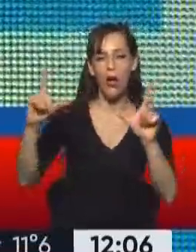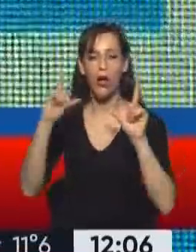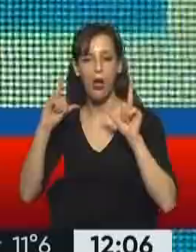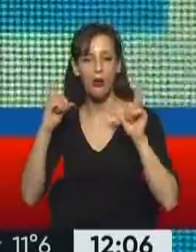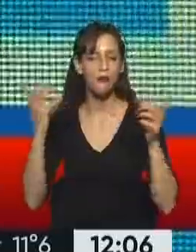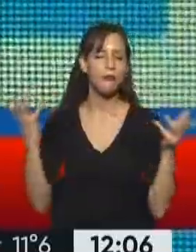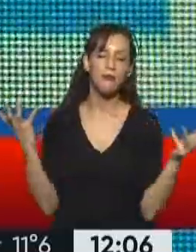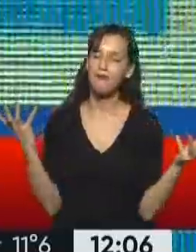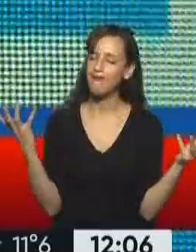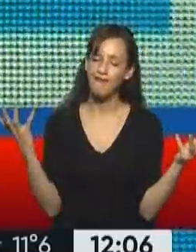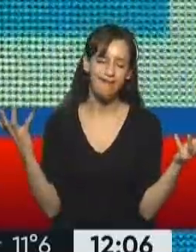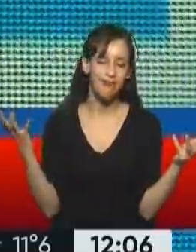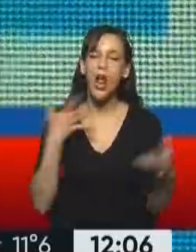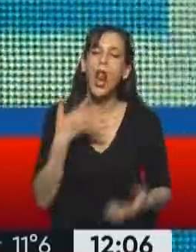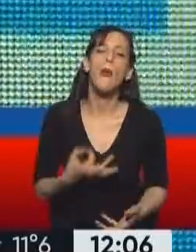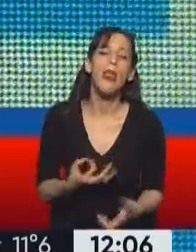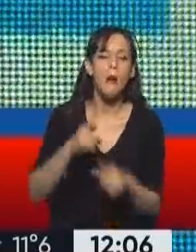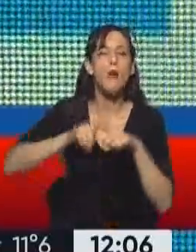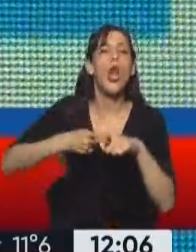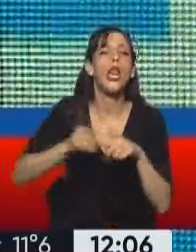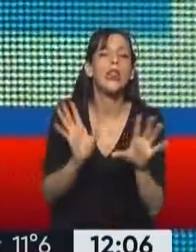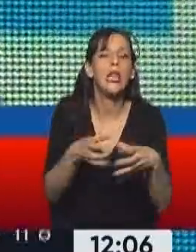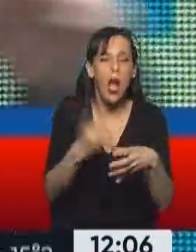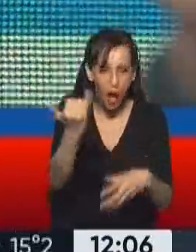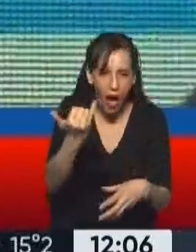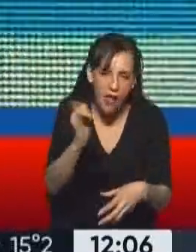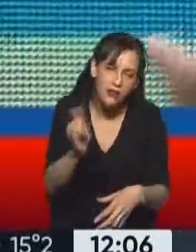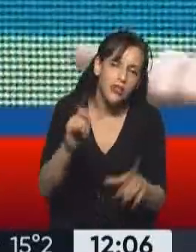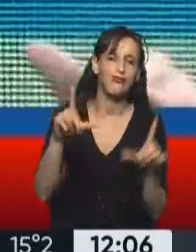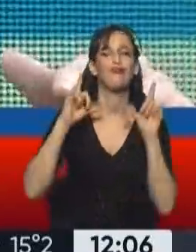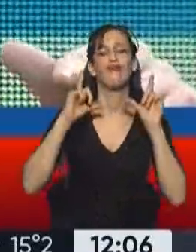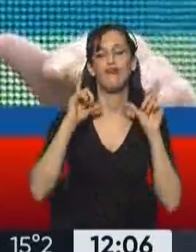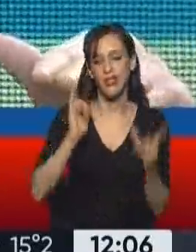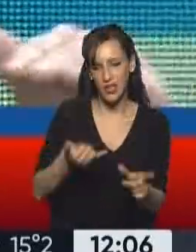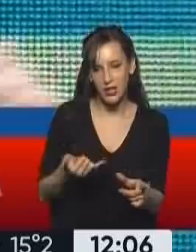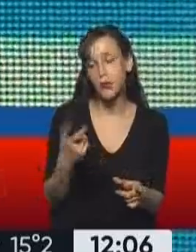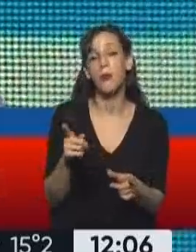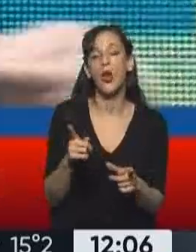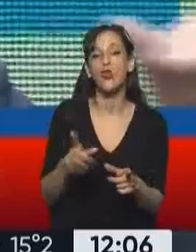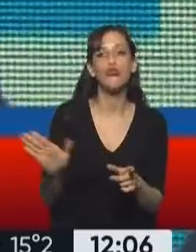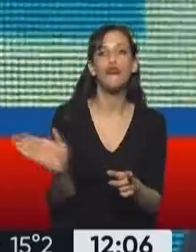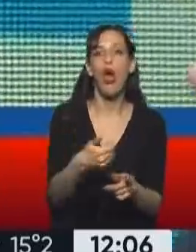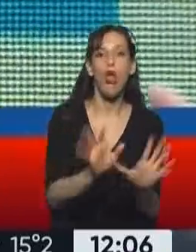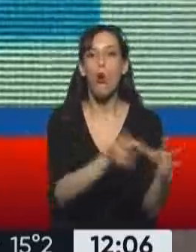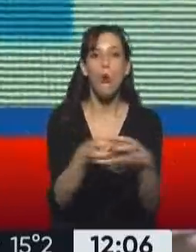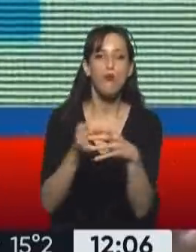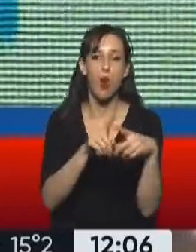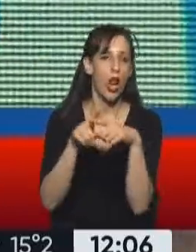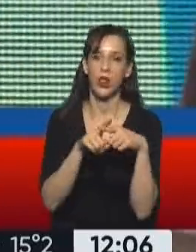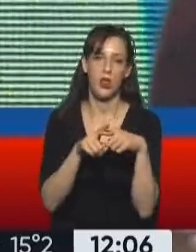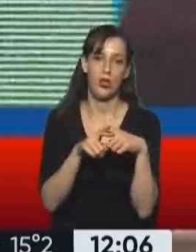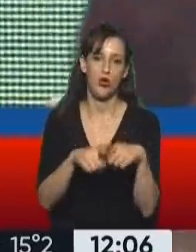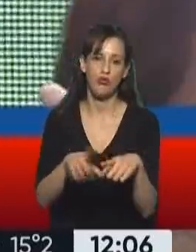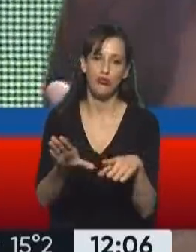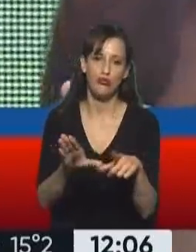que la política tiene vanidades, pero es transversal a todas las fuerzas políticas ese sistema de vanidades.